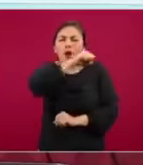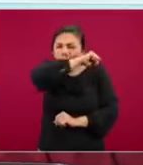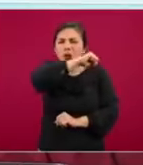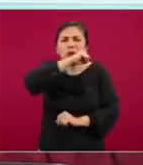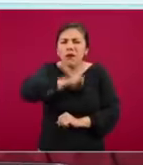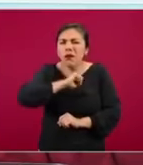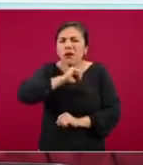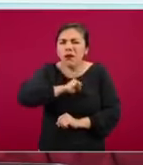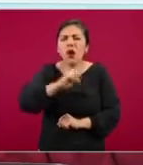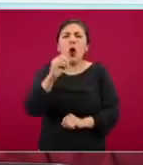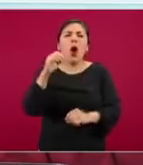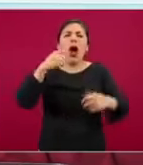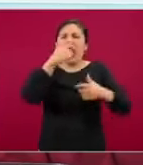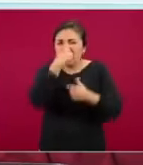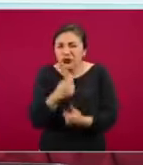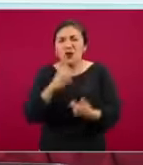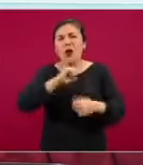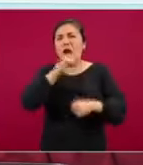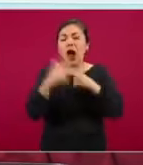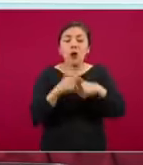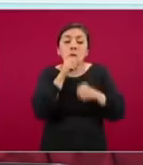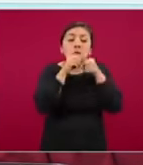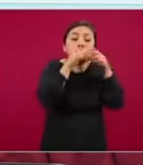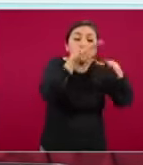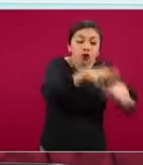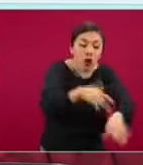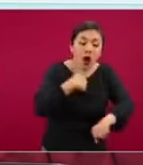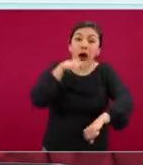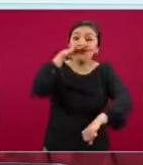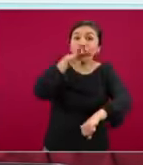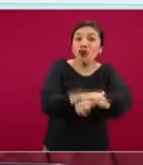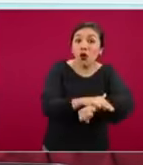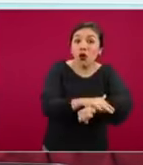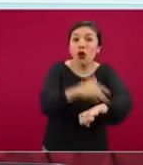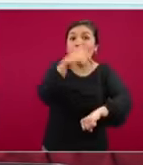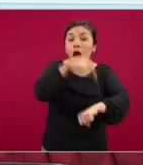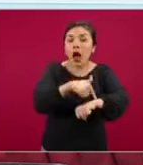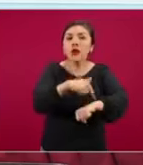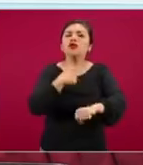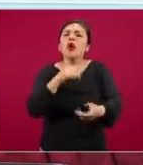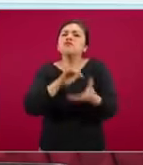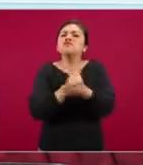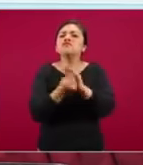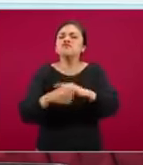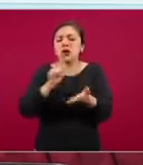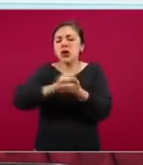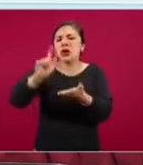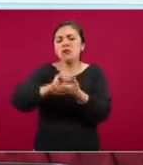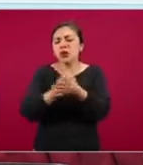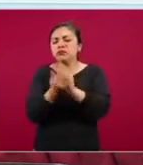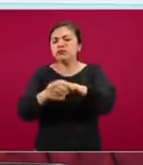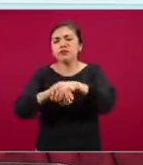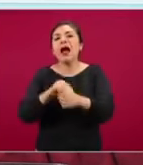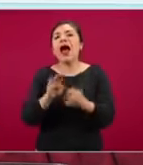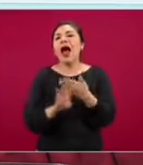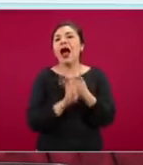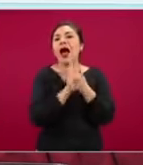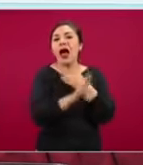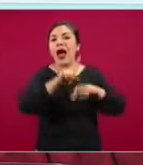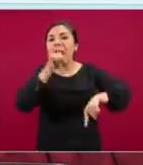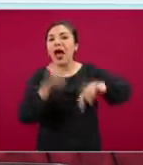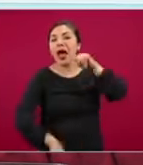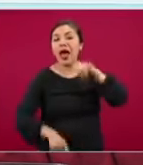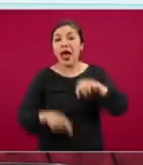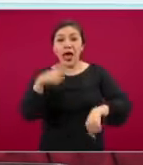tosido, estornudado en esas áreas, pues entonces yo, al desinfectar mis manos, estoy previniendo que